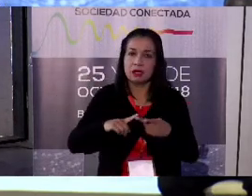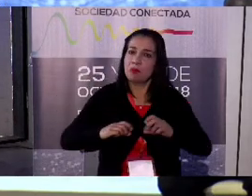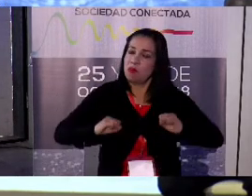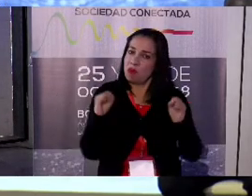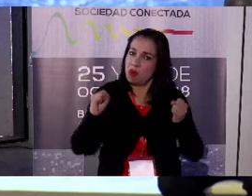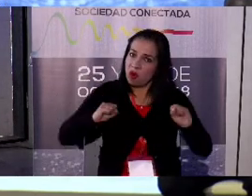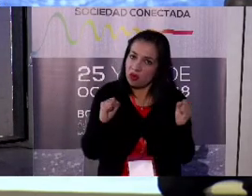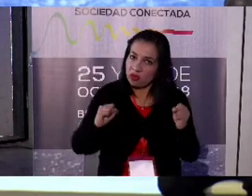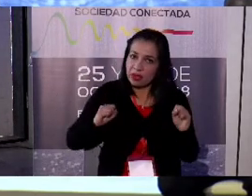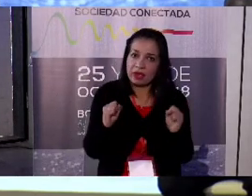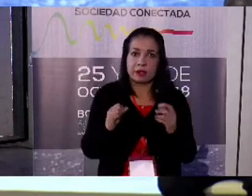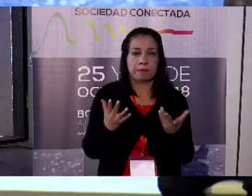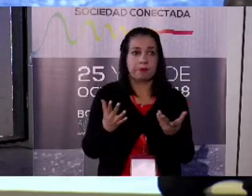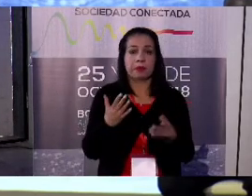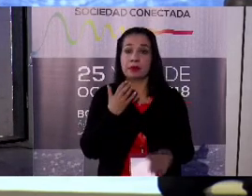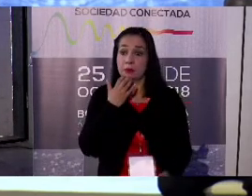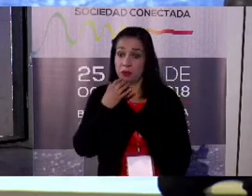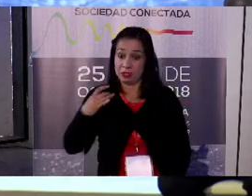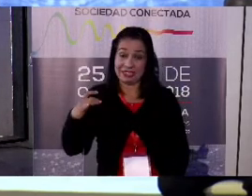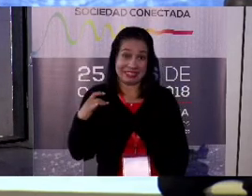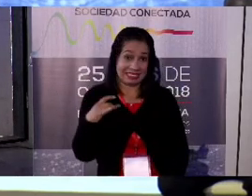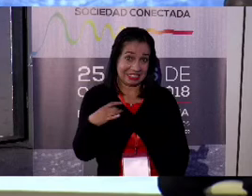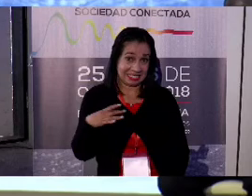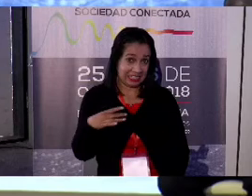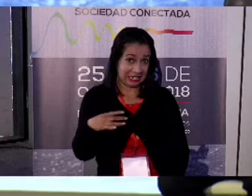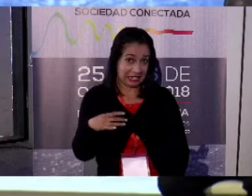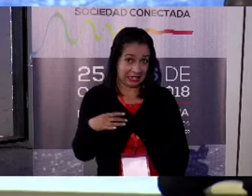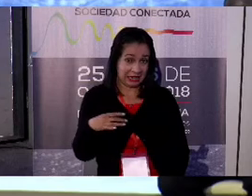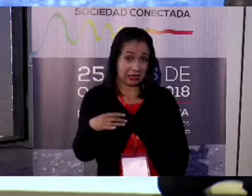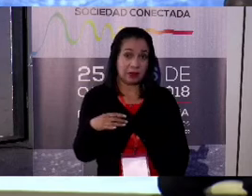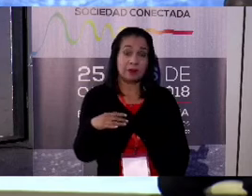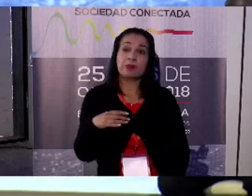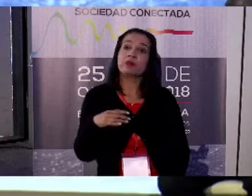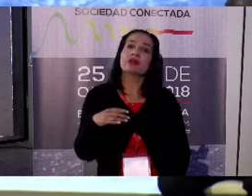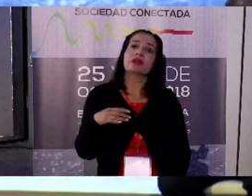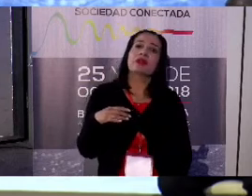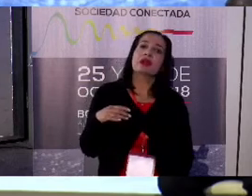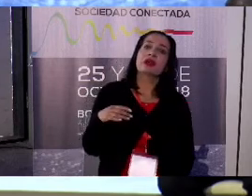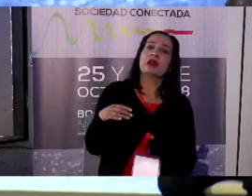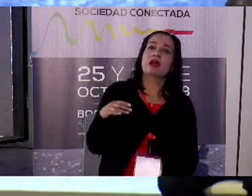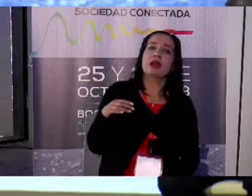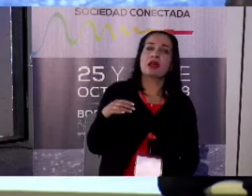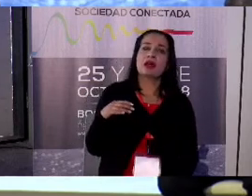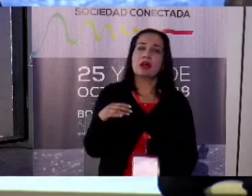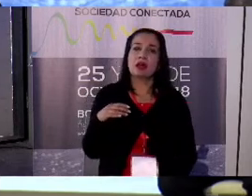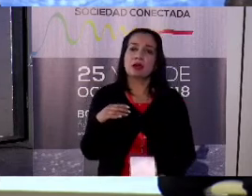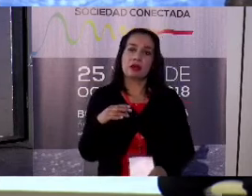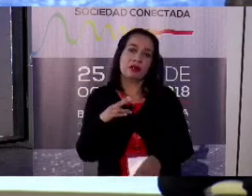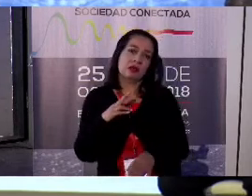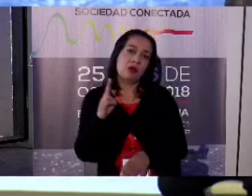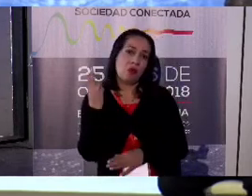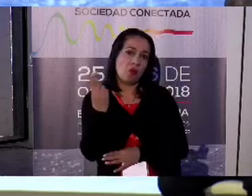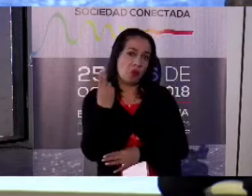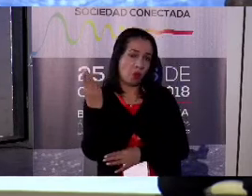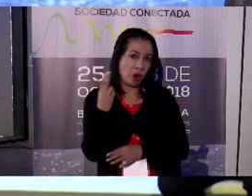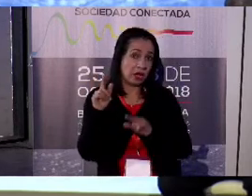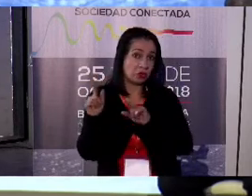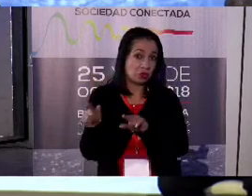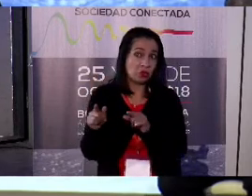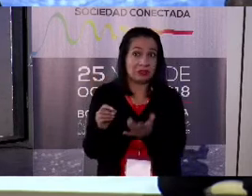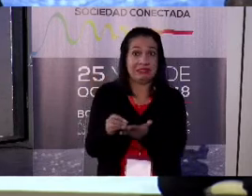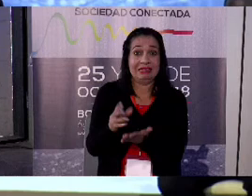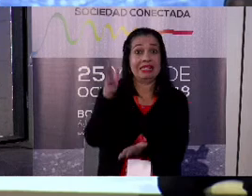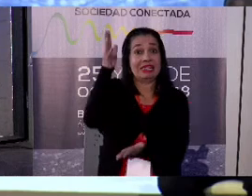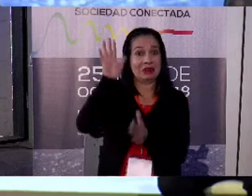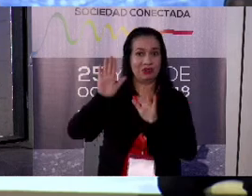eh en chile y Uruguay eso se explica porque son los vecinos ricos del barrio latino eh